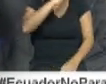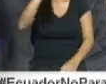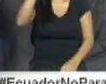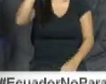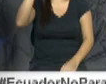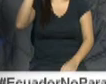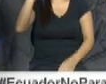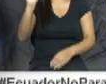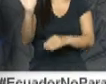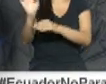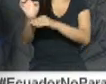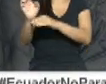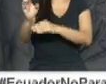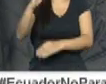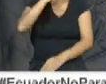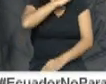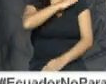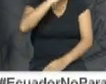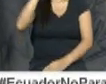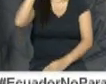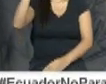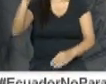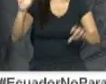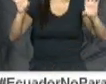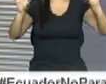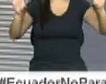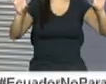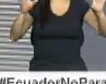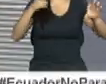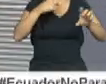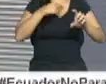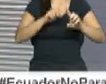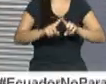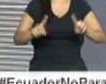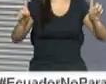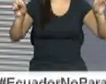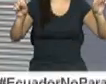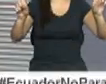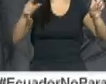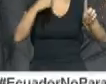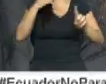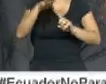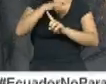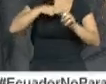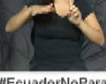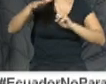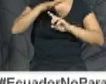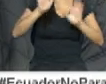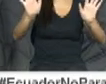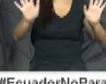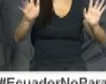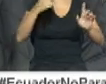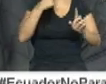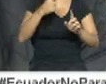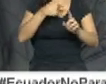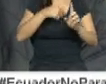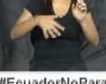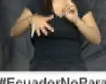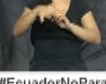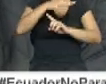con las ecuatorianas o básicamente con las Fuerzas Armadas como sur, exactamente, contexto es un, América no es tan